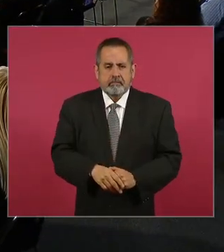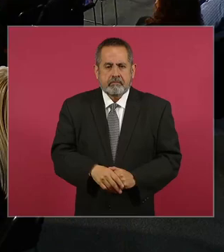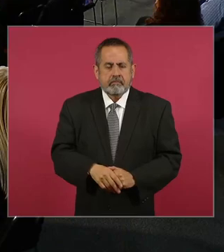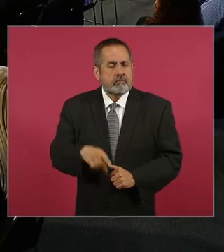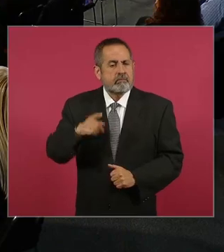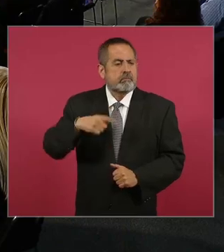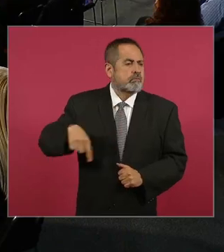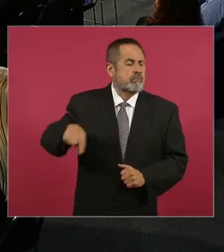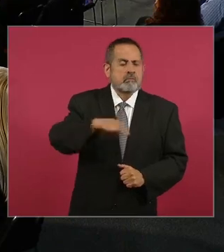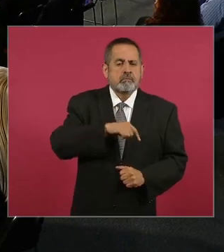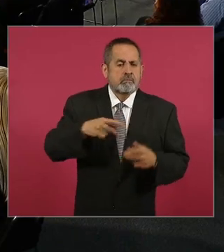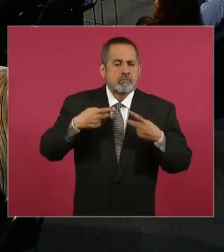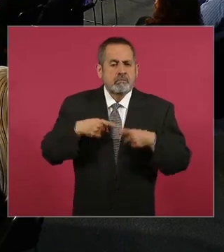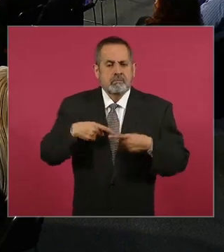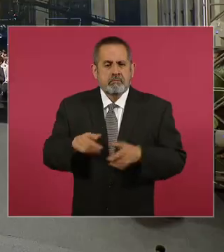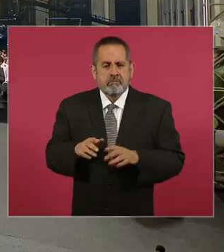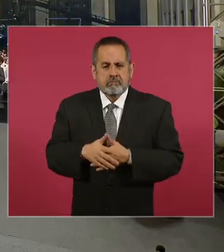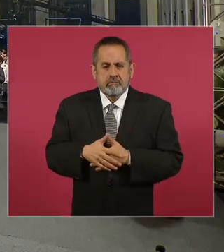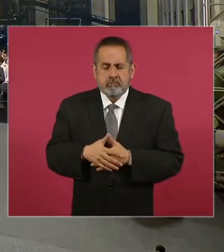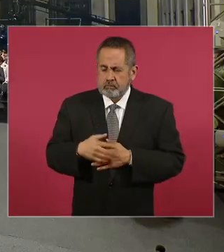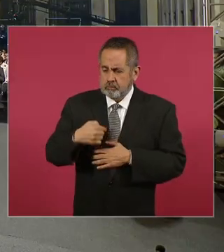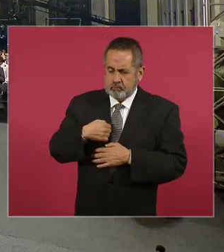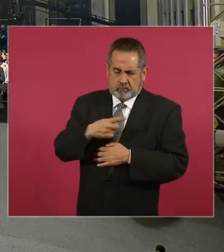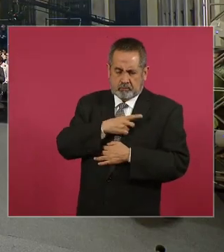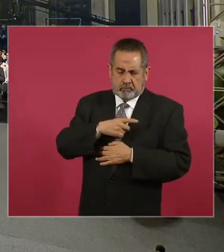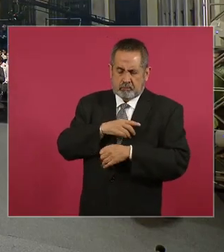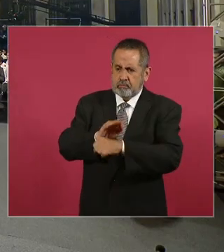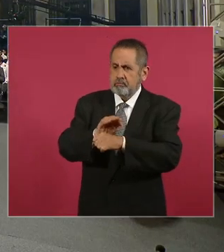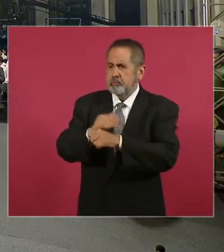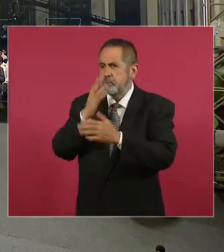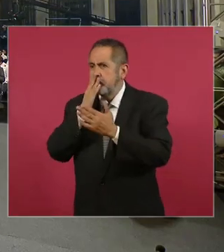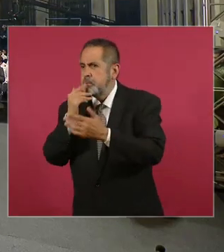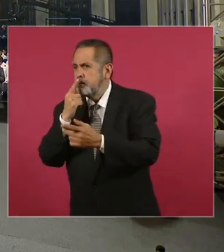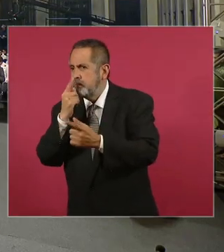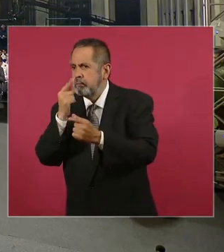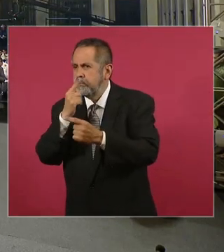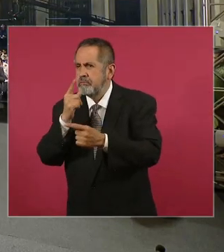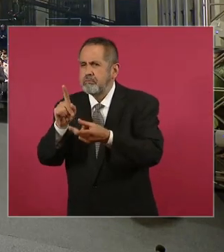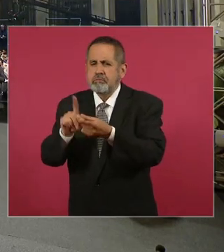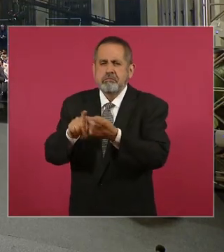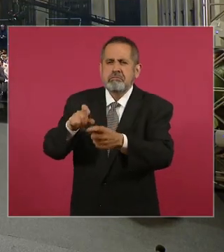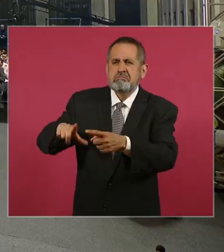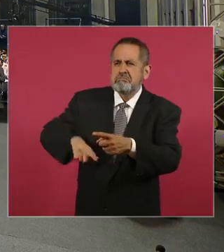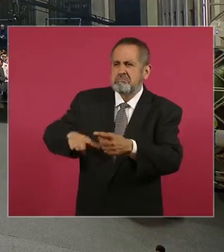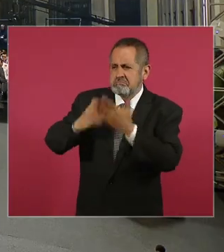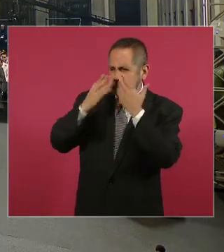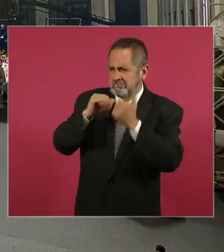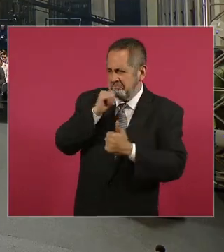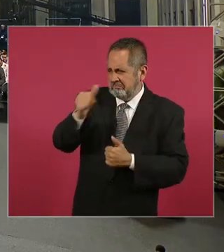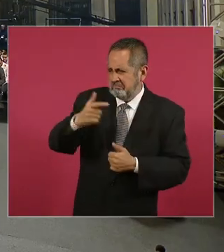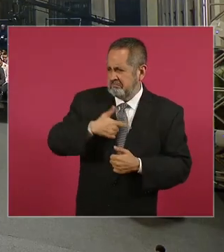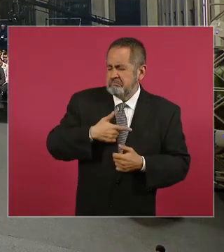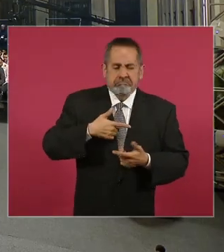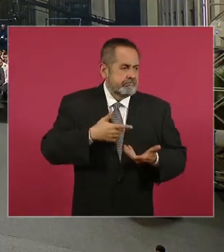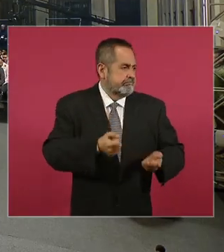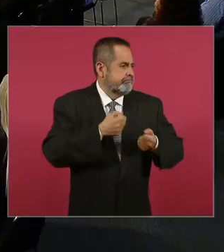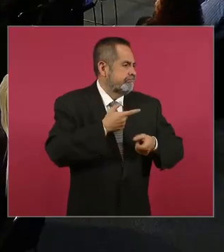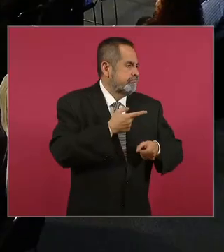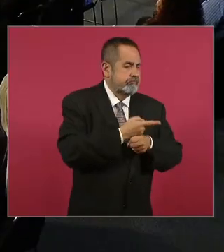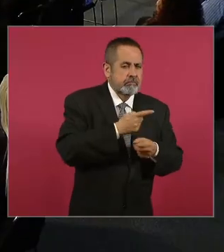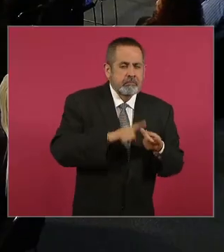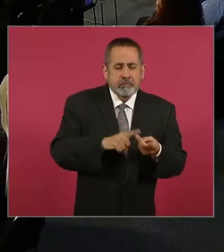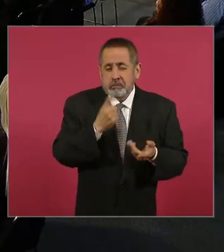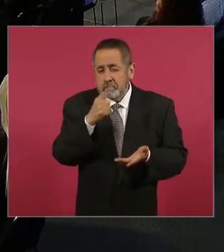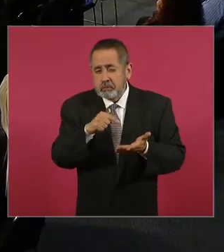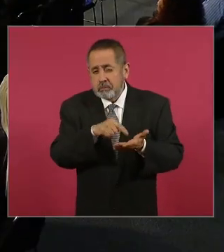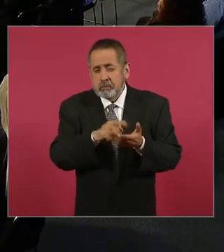intenten tomar, defenderse ellos mismos? ¿Dónde está el Estado, presidente? Porque no solo es